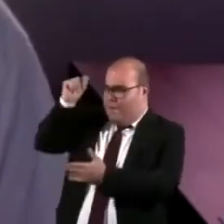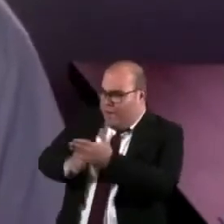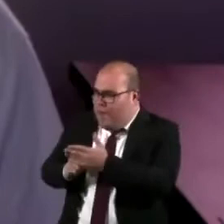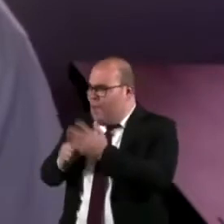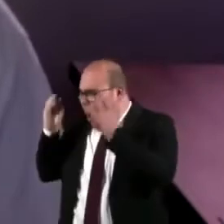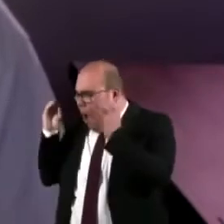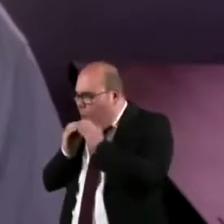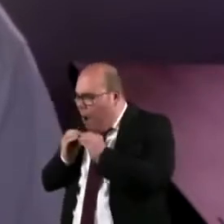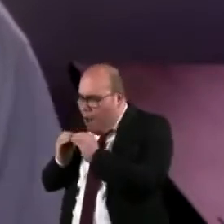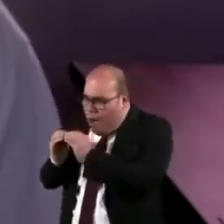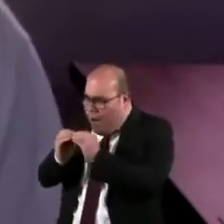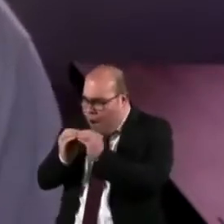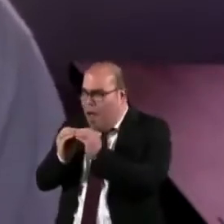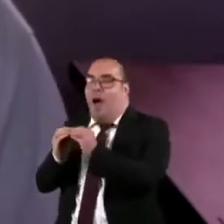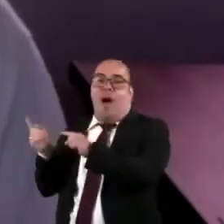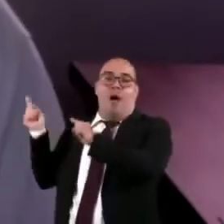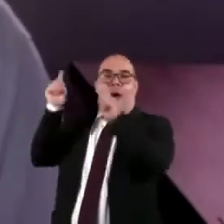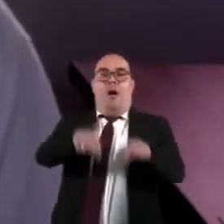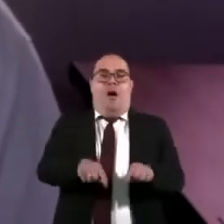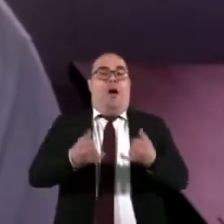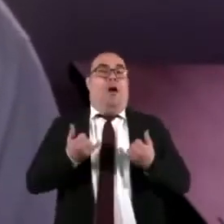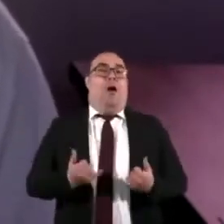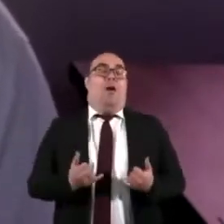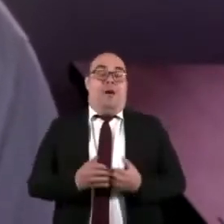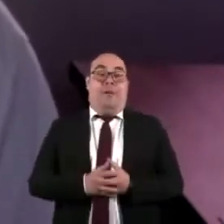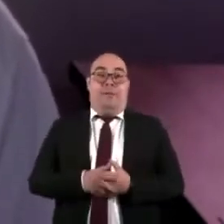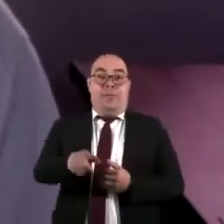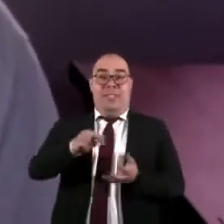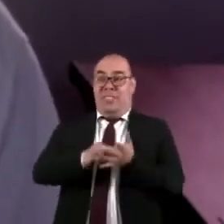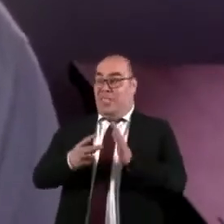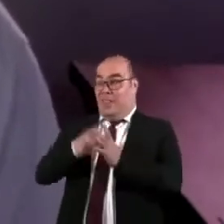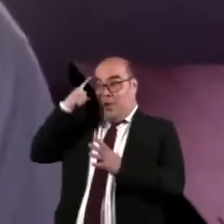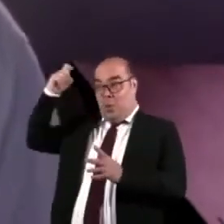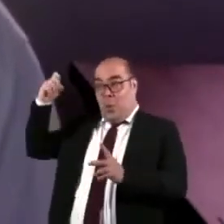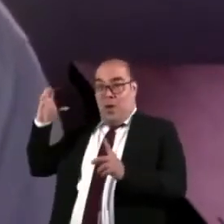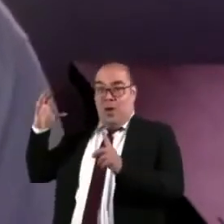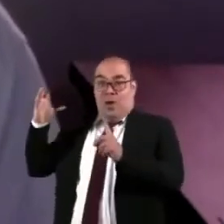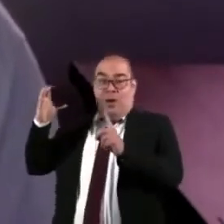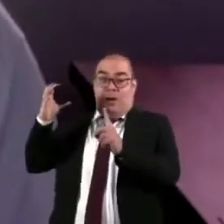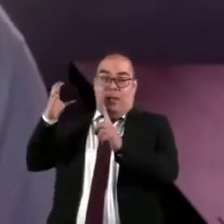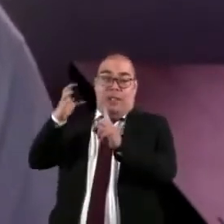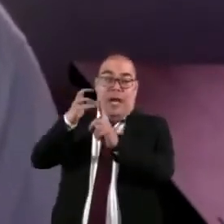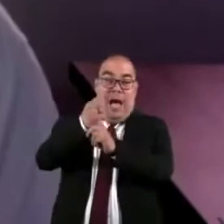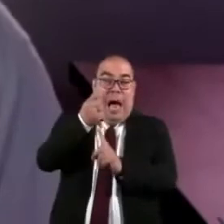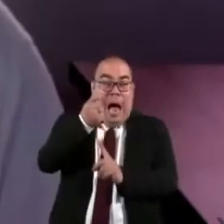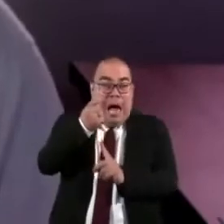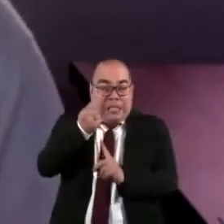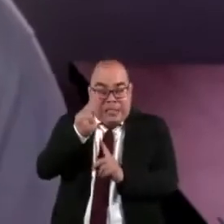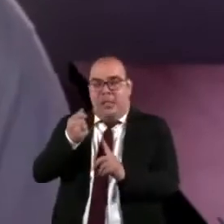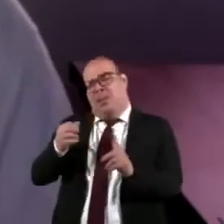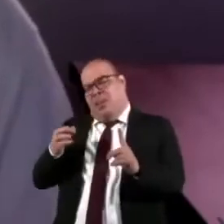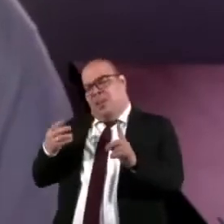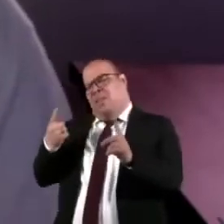estamos viendo aquí cristalizado. Faltan muchas cosas más, pero esta es una parte muy, muy, muy